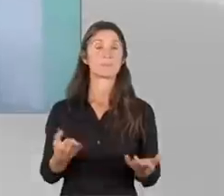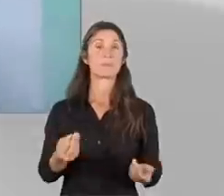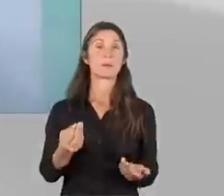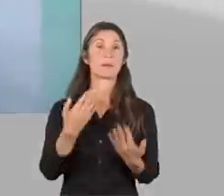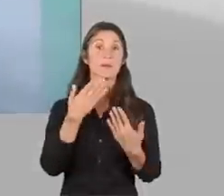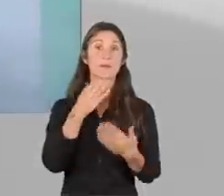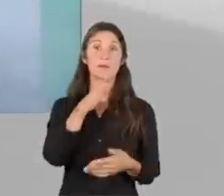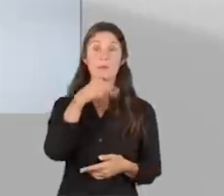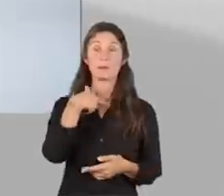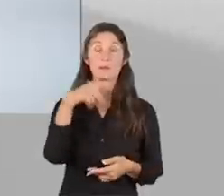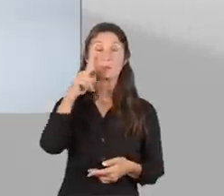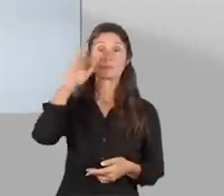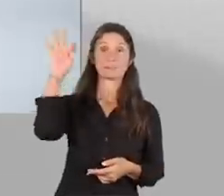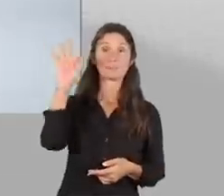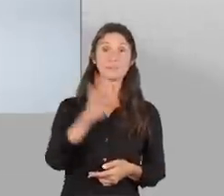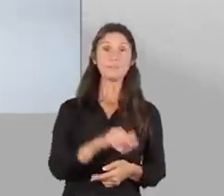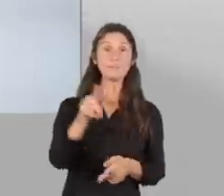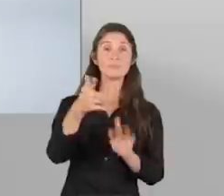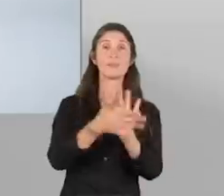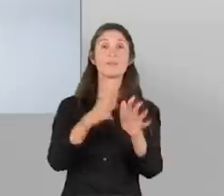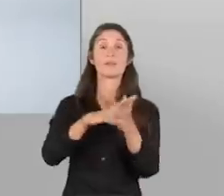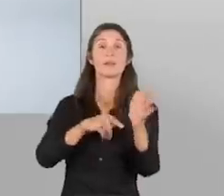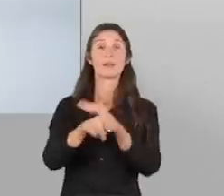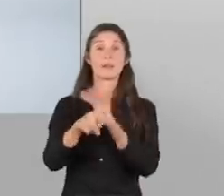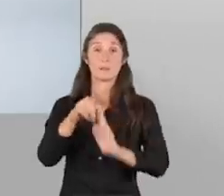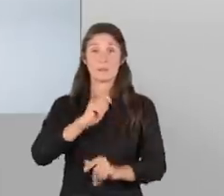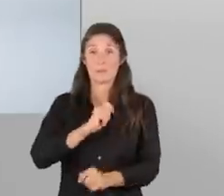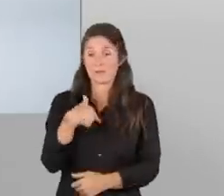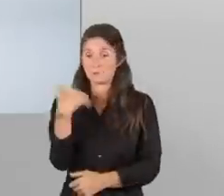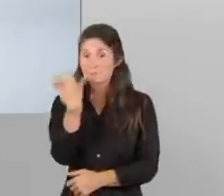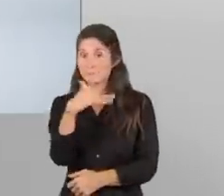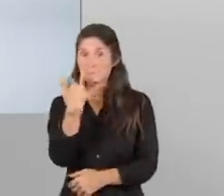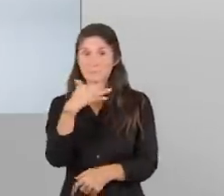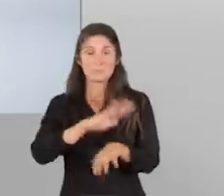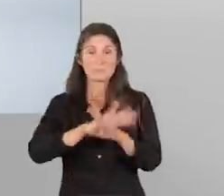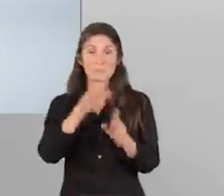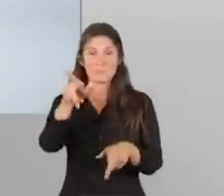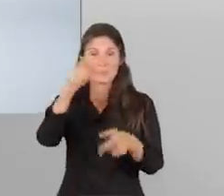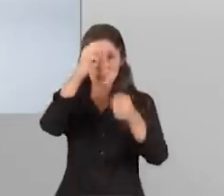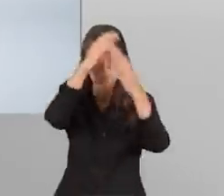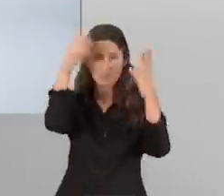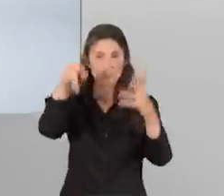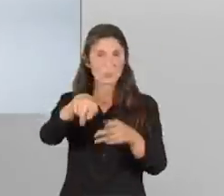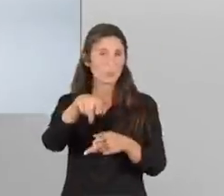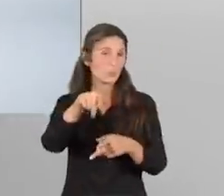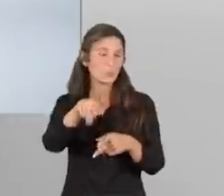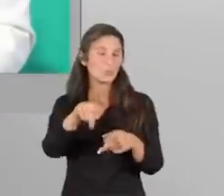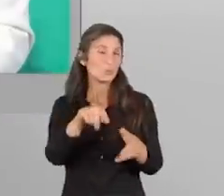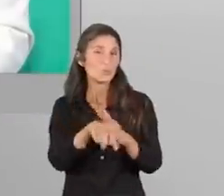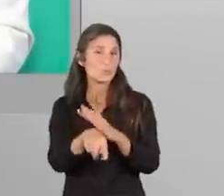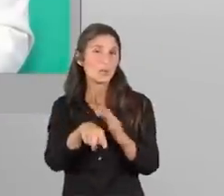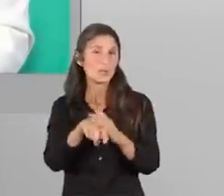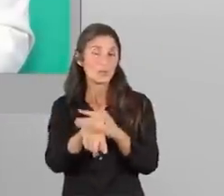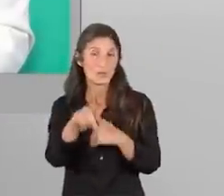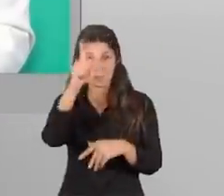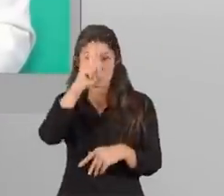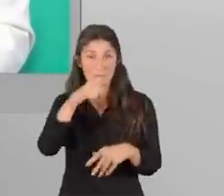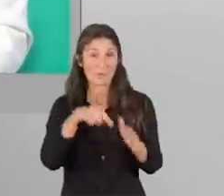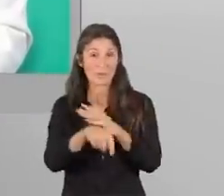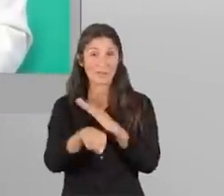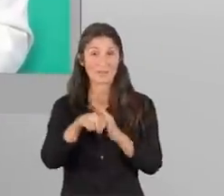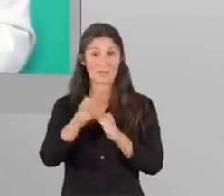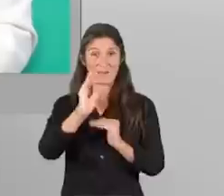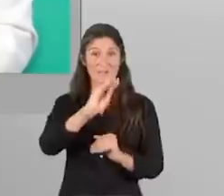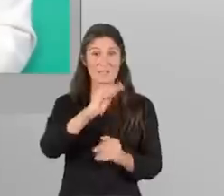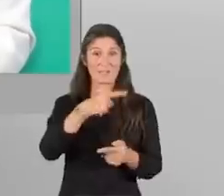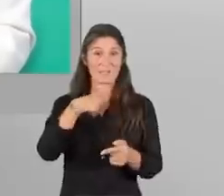los cuchillos han volado en el debate electoral de la comunidad de Madrid organizado por radio televisión española Rocío monasterio candidata